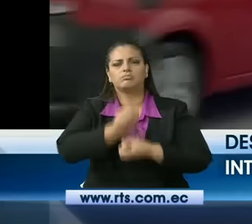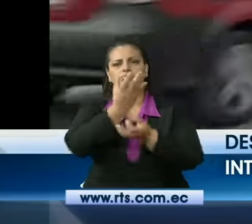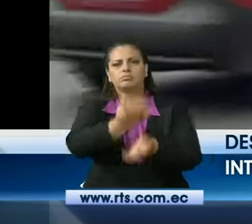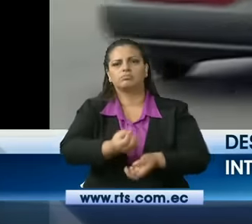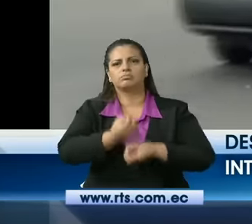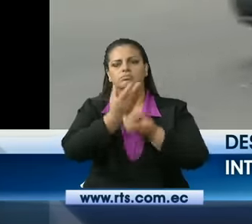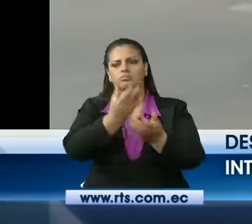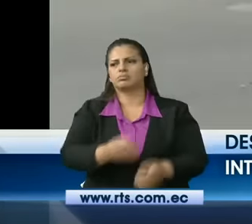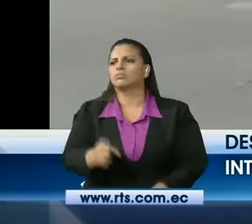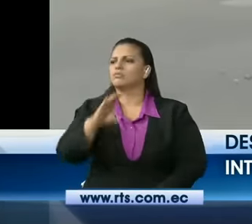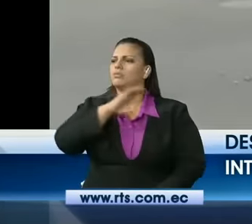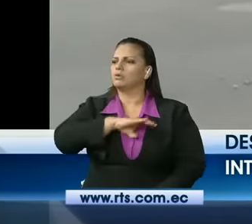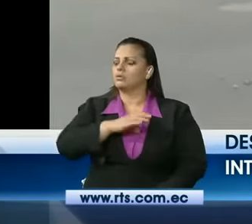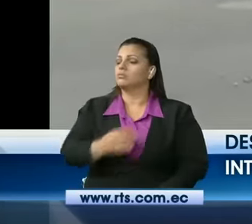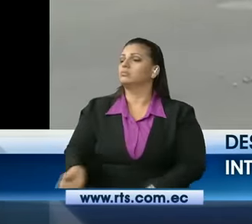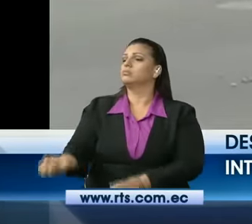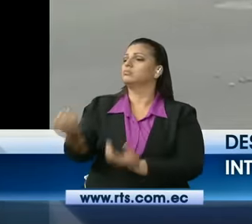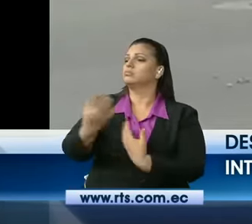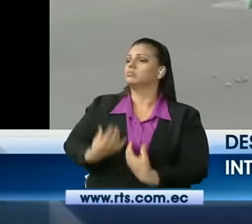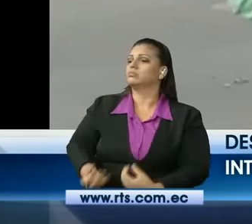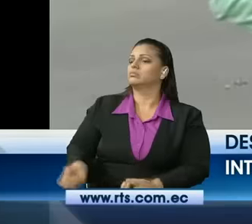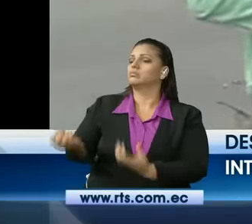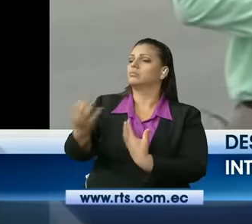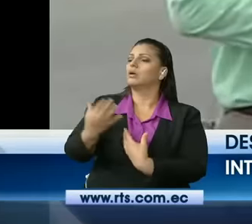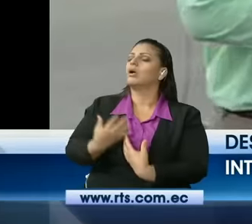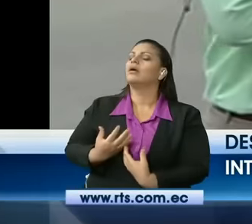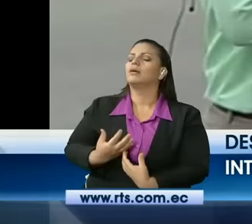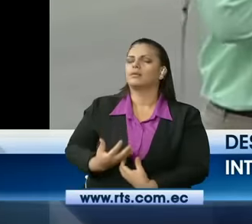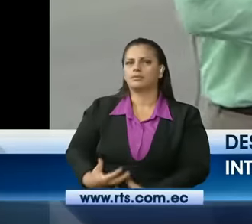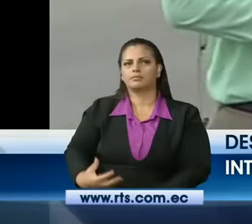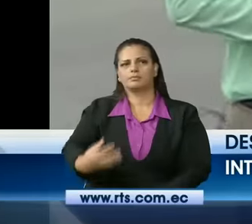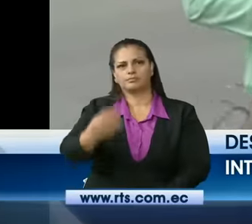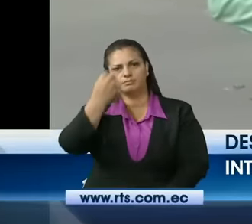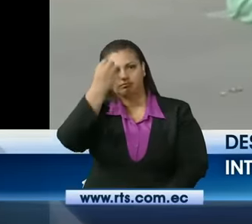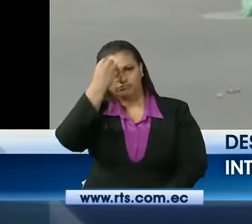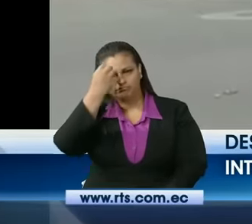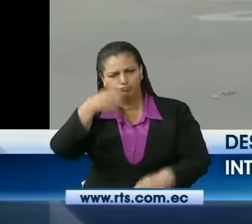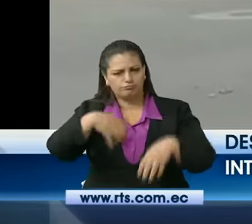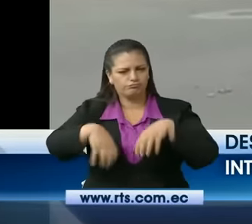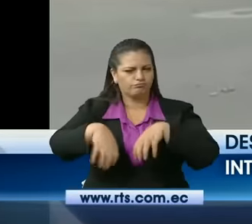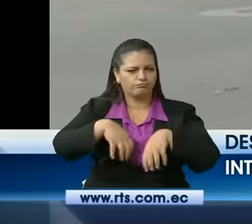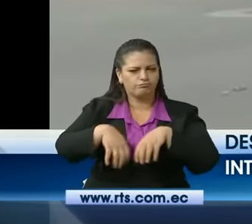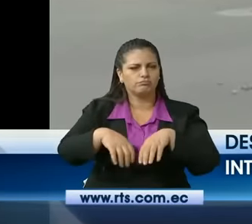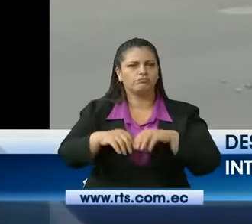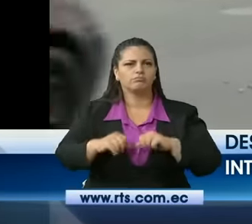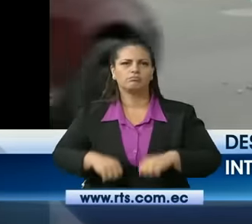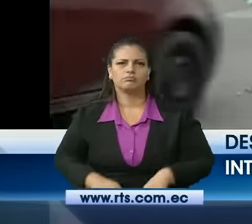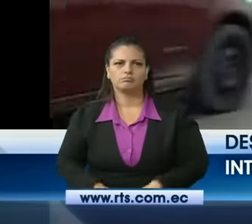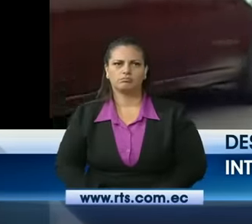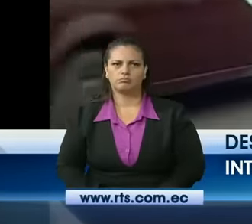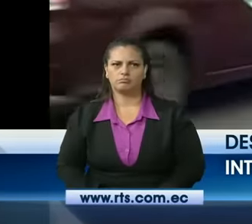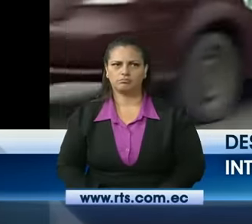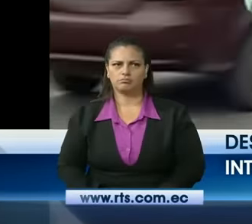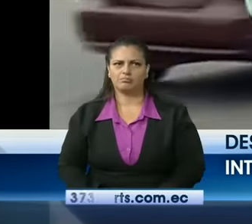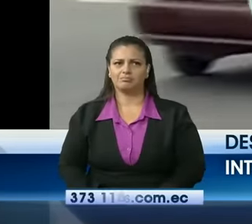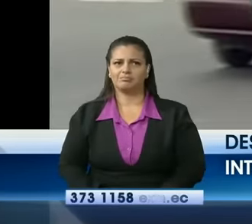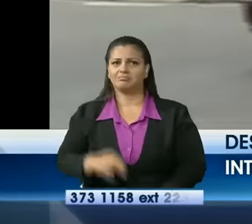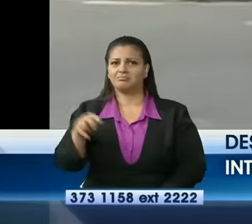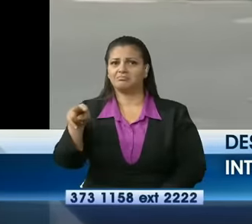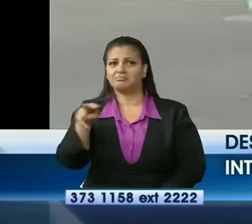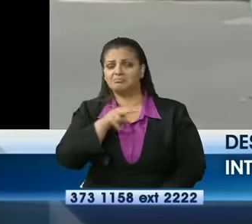llegar a las conclusiones y resultados. Por ahora lo tengo que reconocer, sí, Hugo, Rosa Elena, de que se ven más